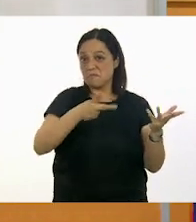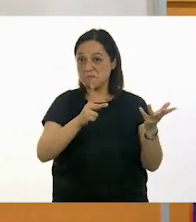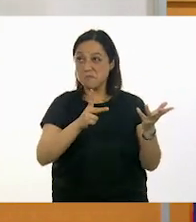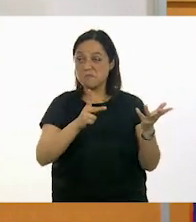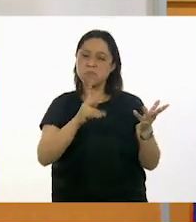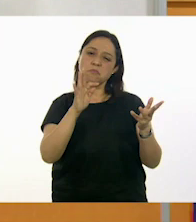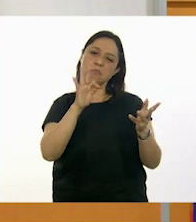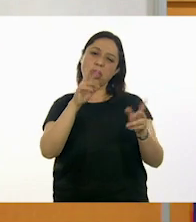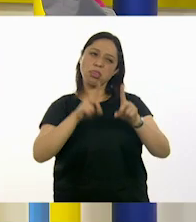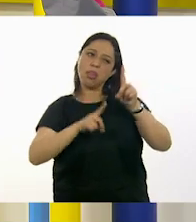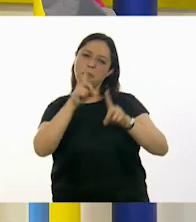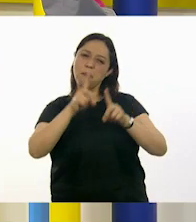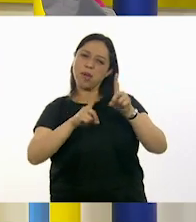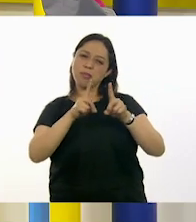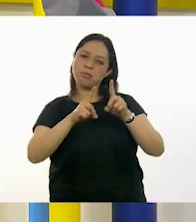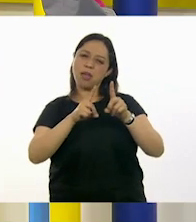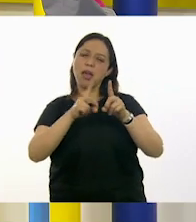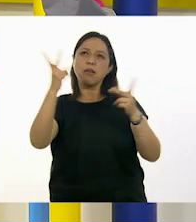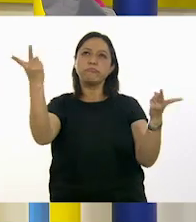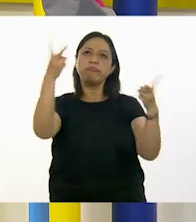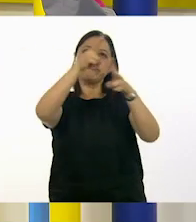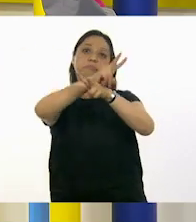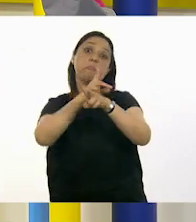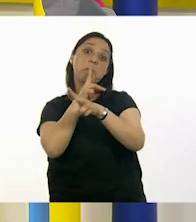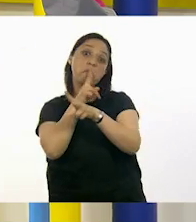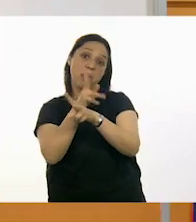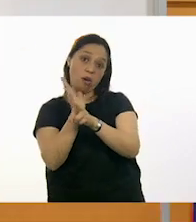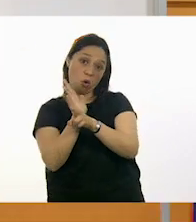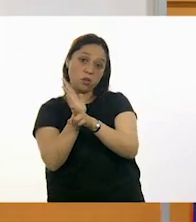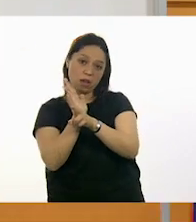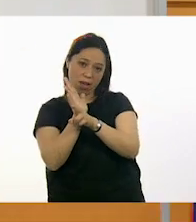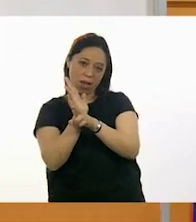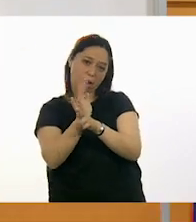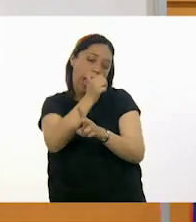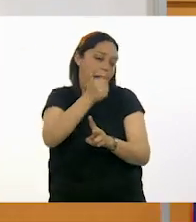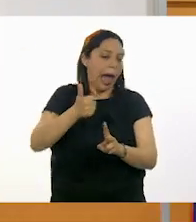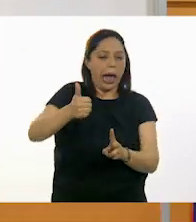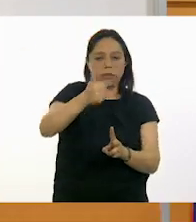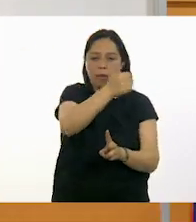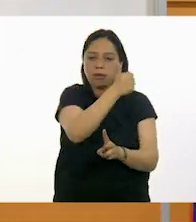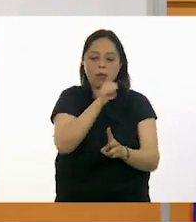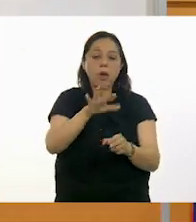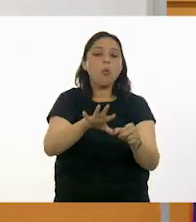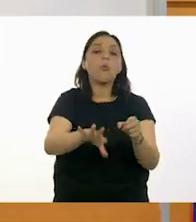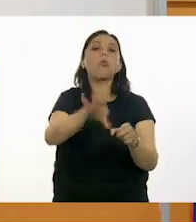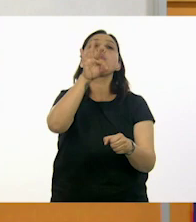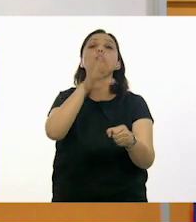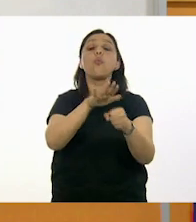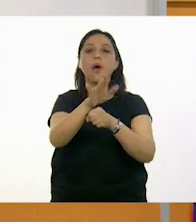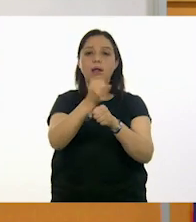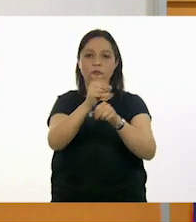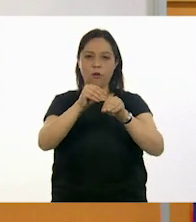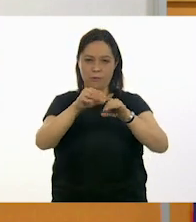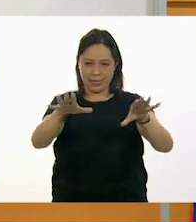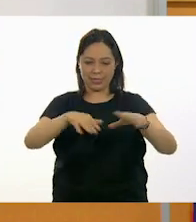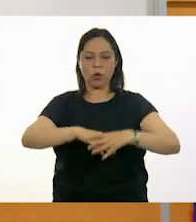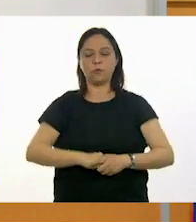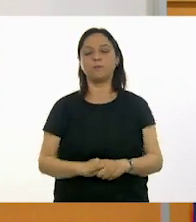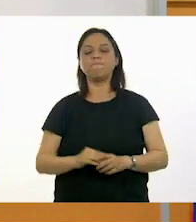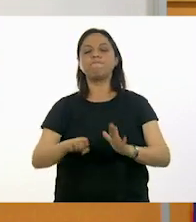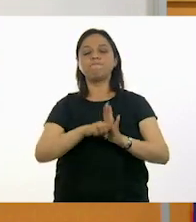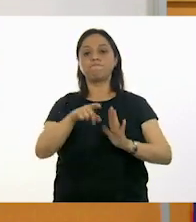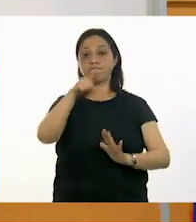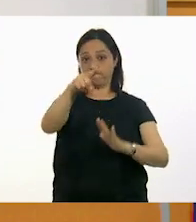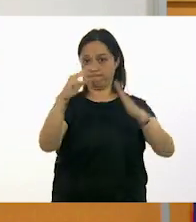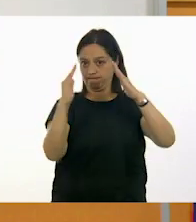convenga mejor tener las pistas y después las horas. Eso es dependiendo de la información que nosotros vayamos a obtener. En este caso, allá en casa,